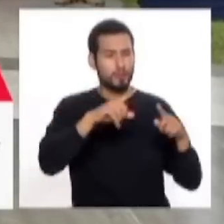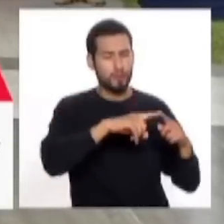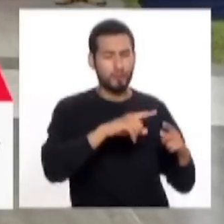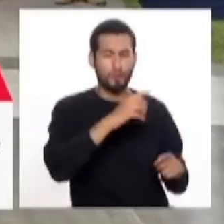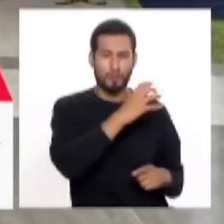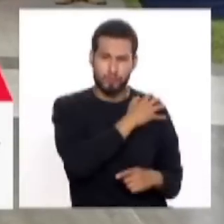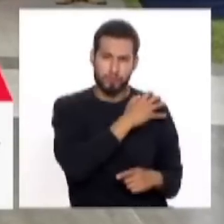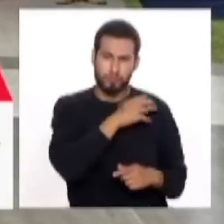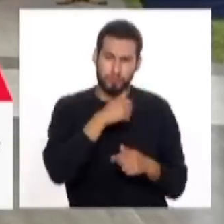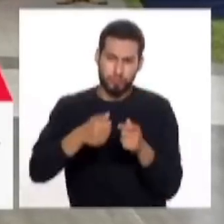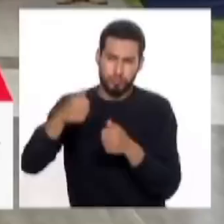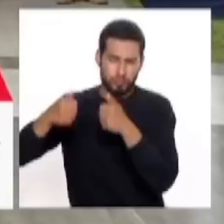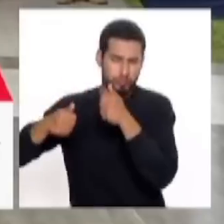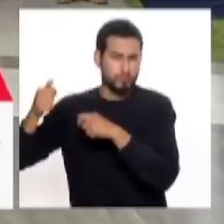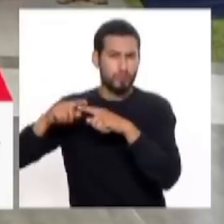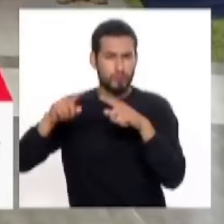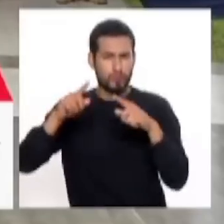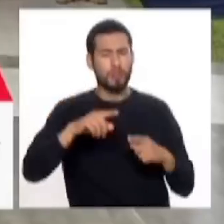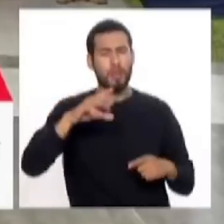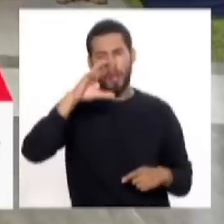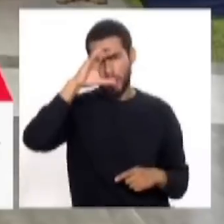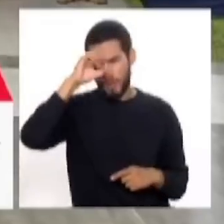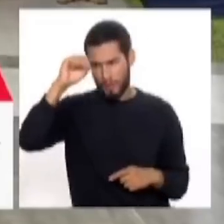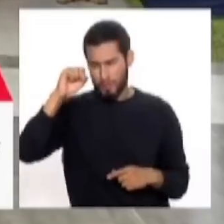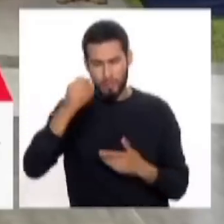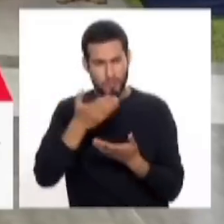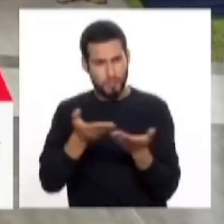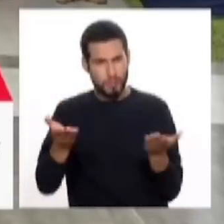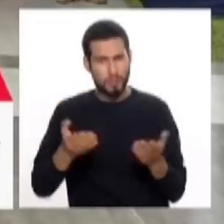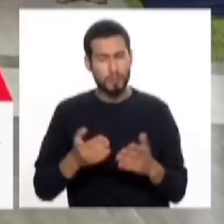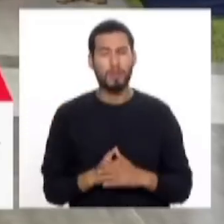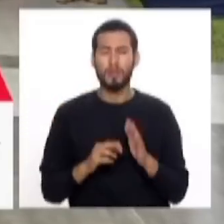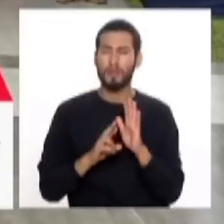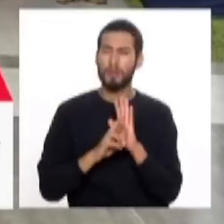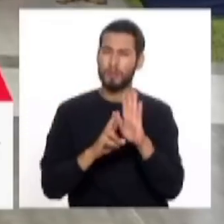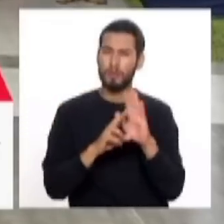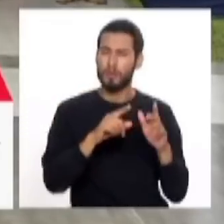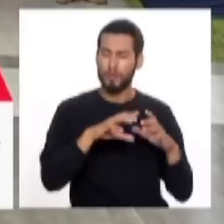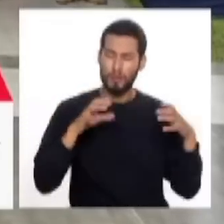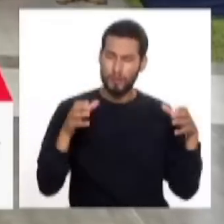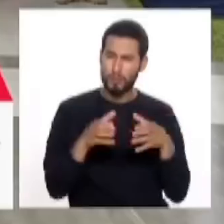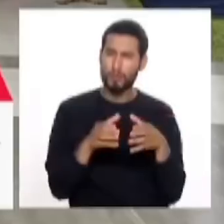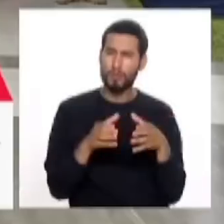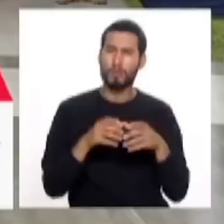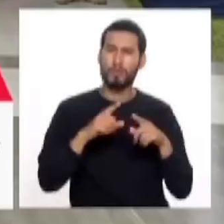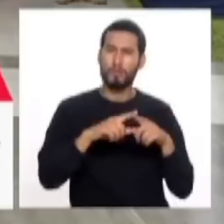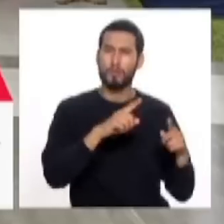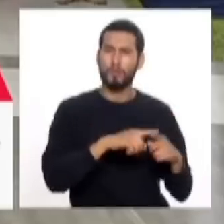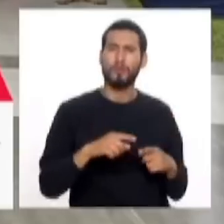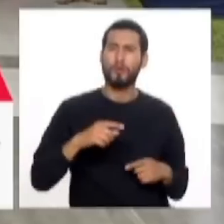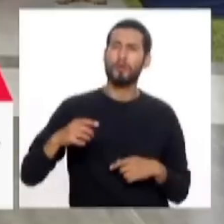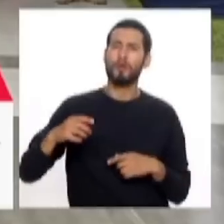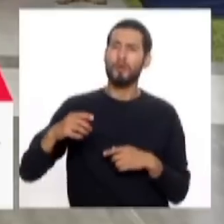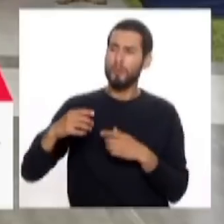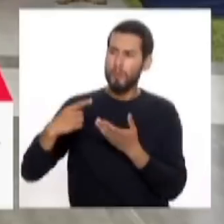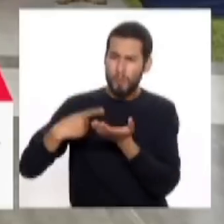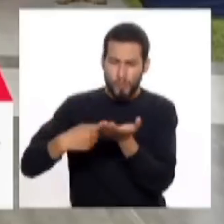generales, distinguidos embajadores y representantes del cuerpo diplomático acreditado en el